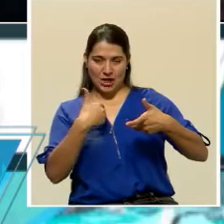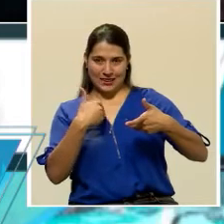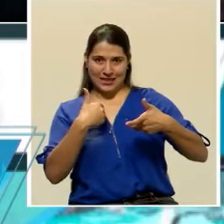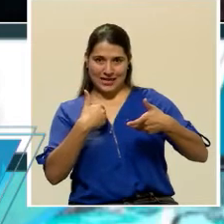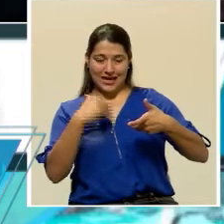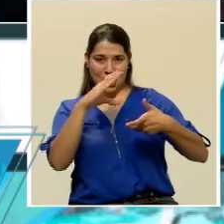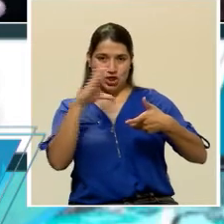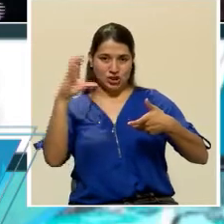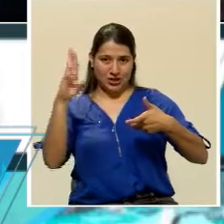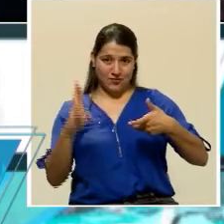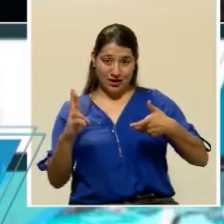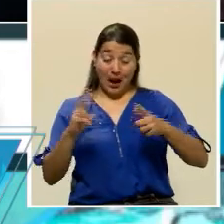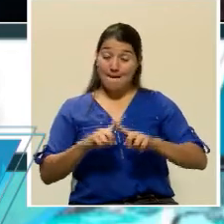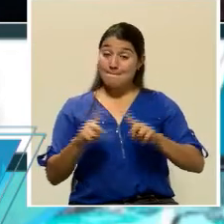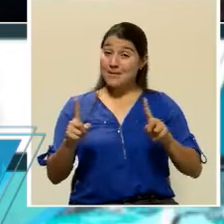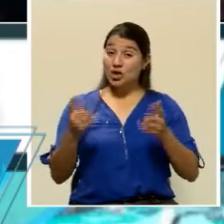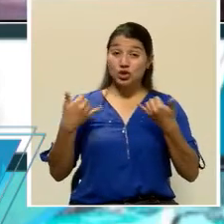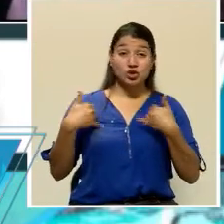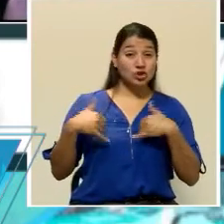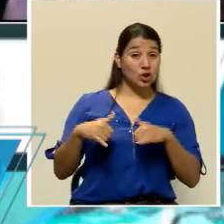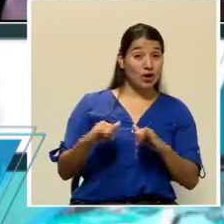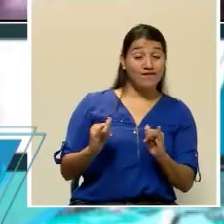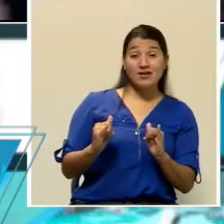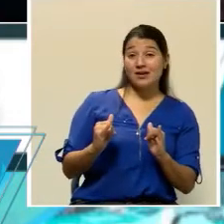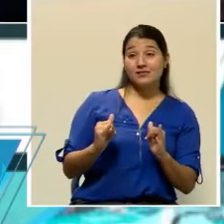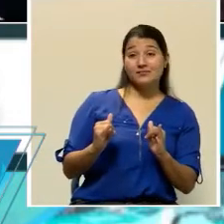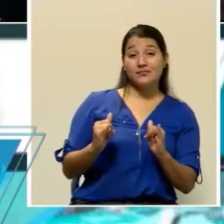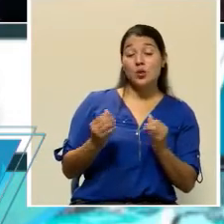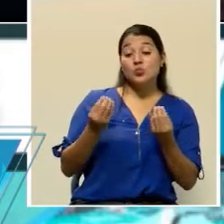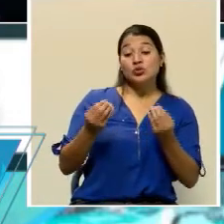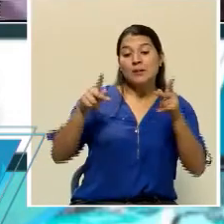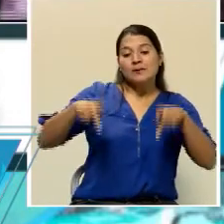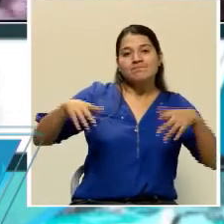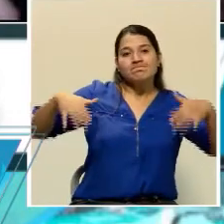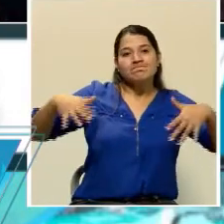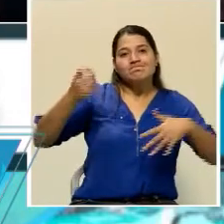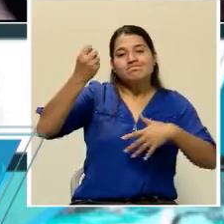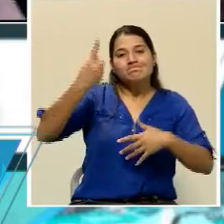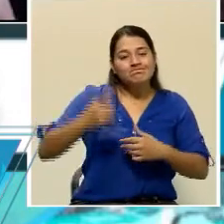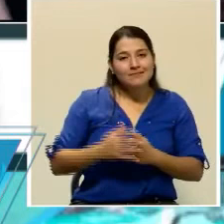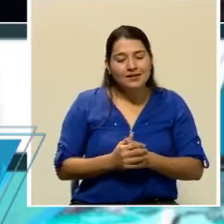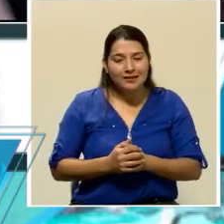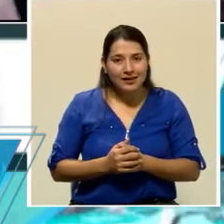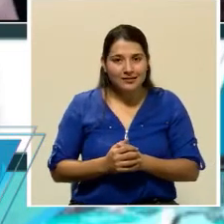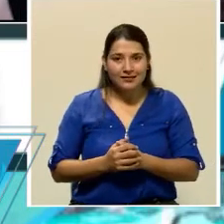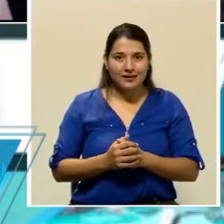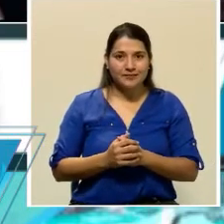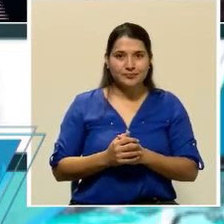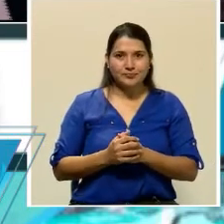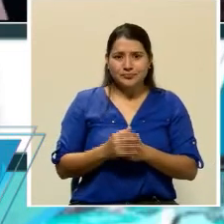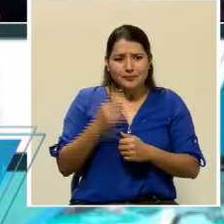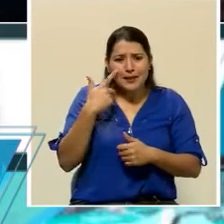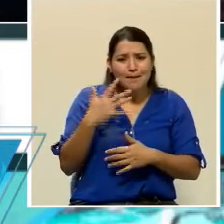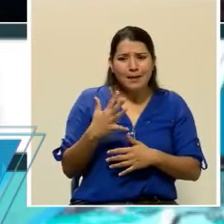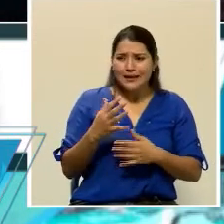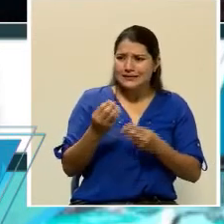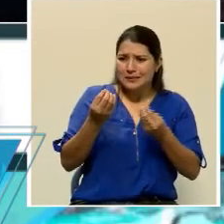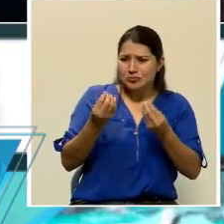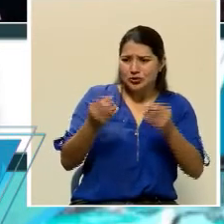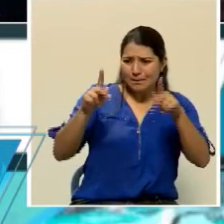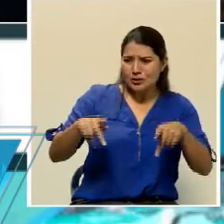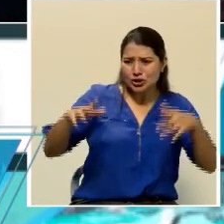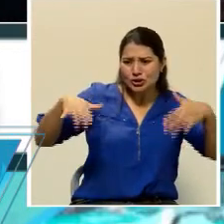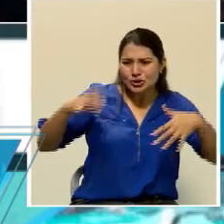que no lo están entendiendo, no lo están viendo, no parece que comprendan la magnitud del problema en el que